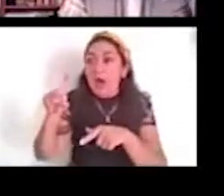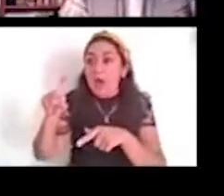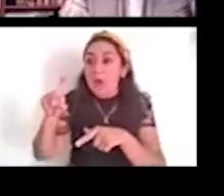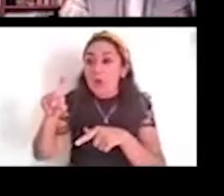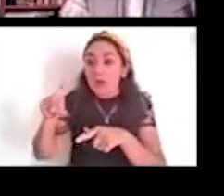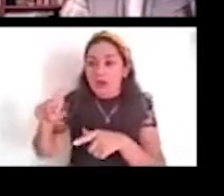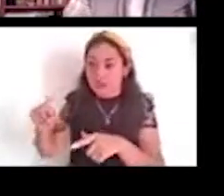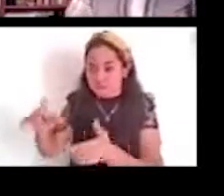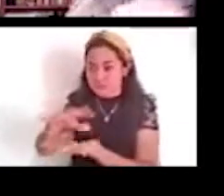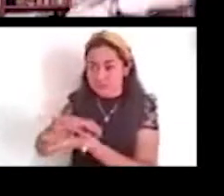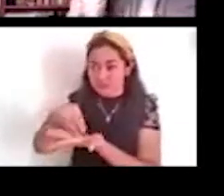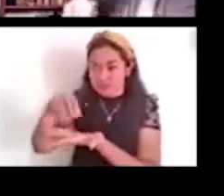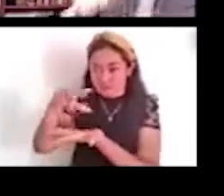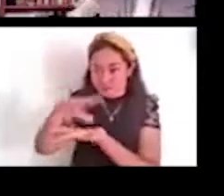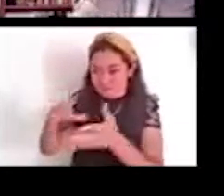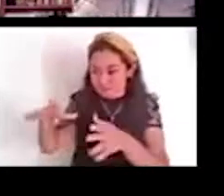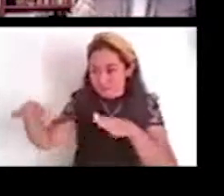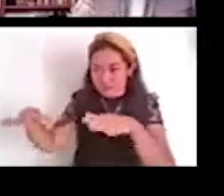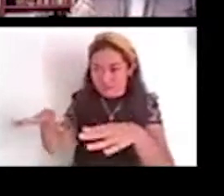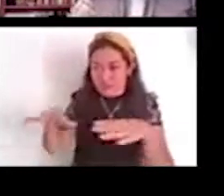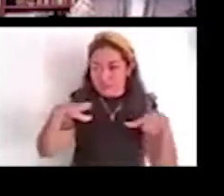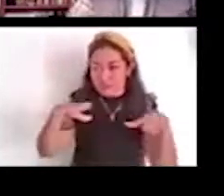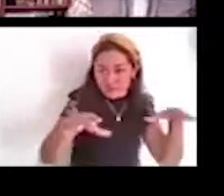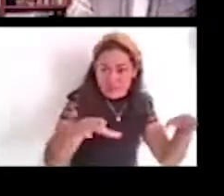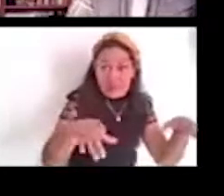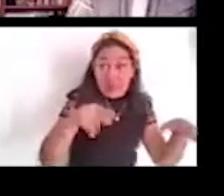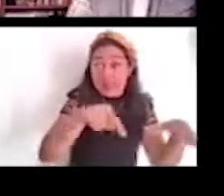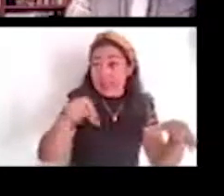sustrato y que pueden hacer que los materiales duren allí